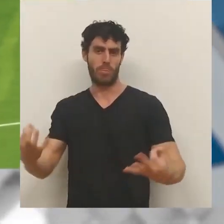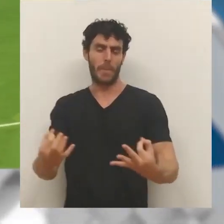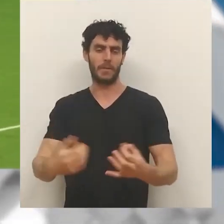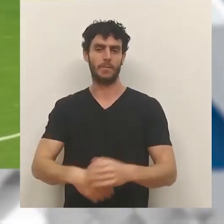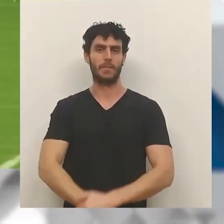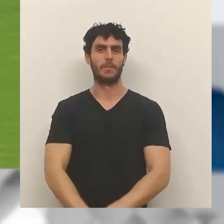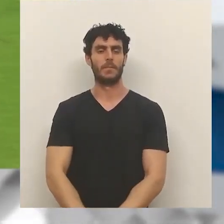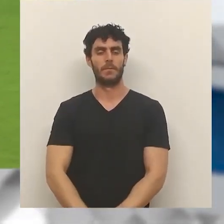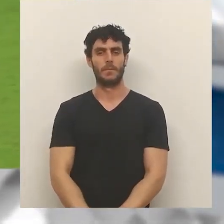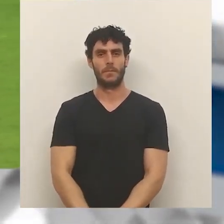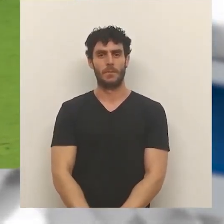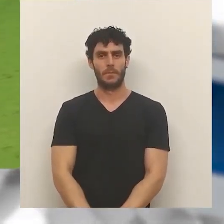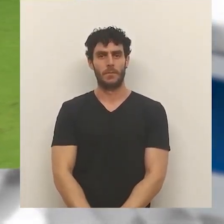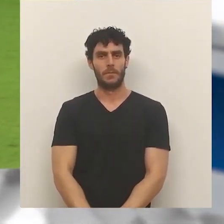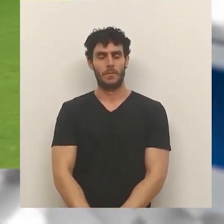que son mejores.